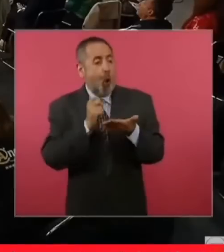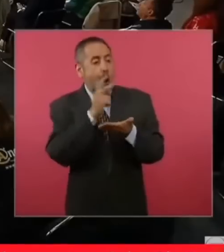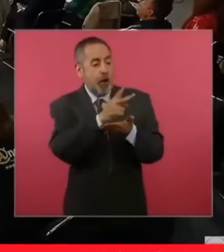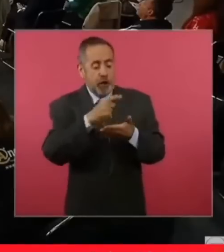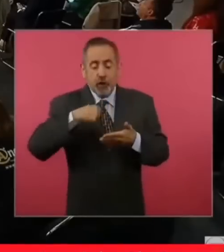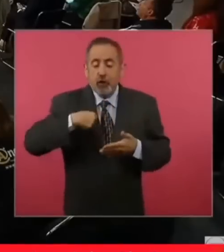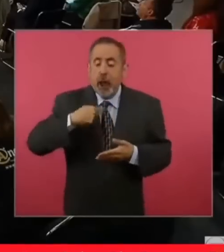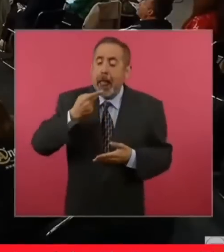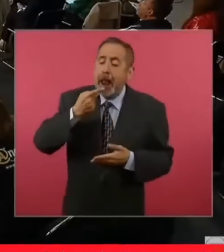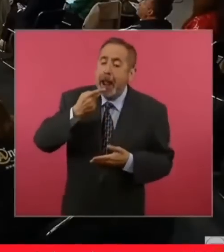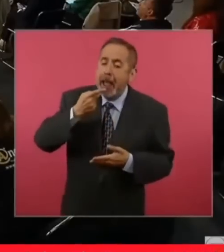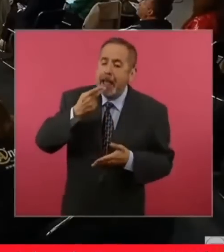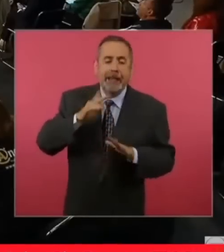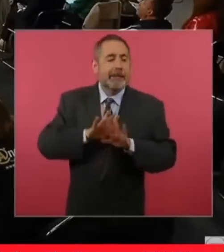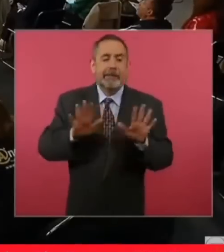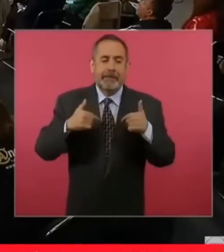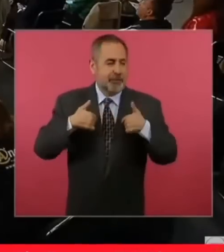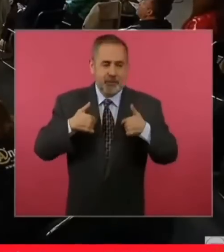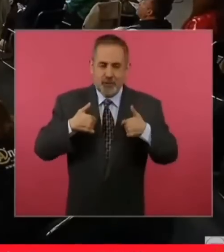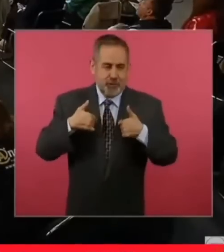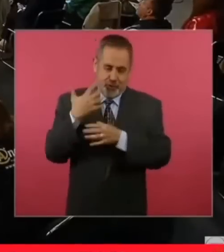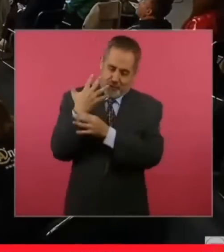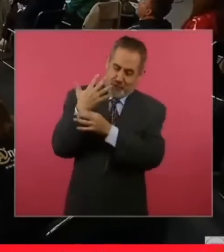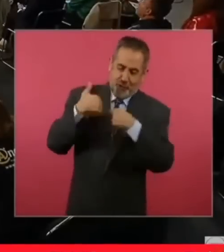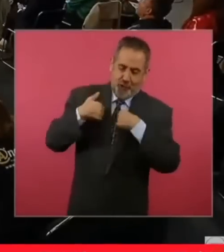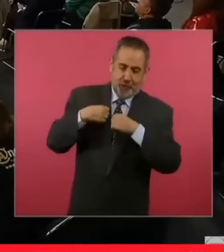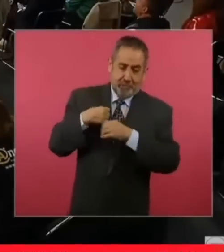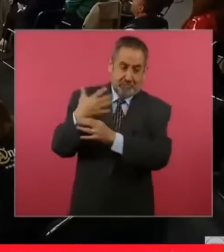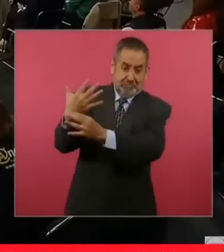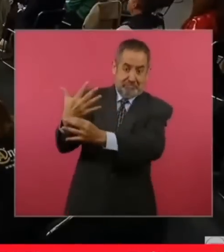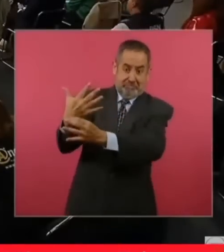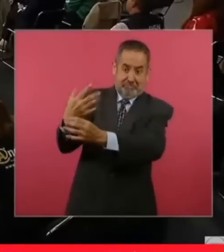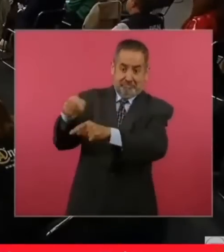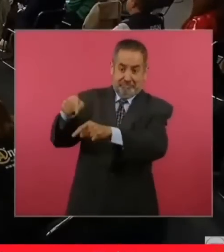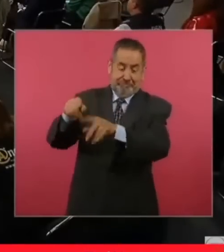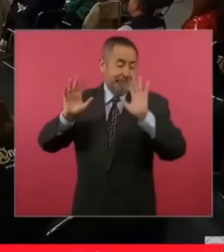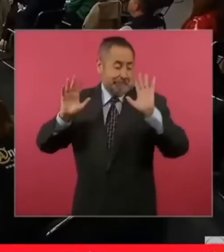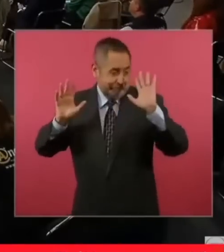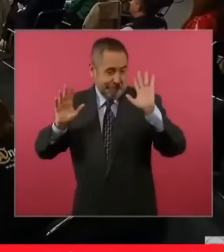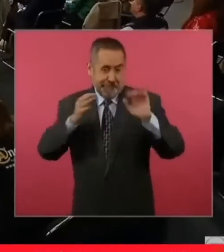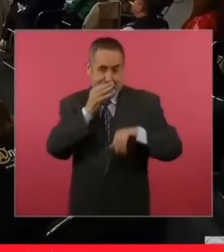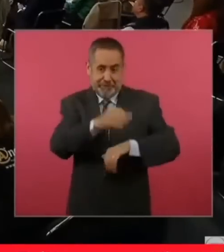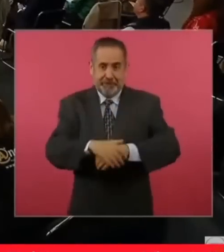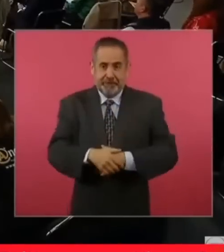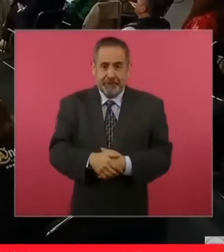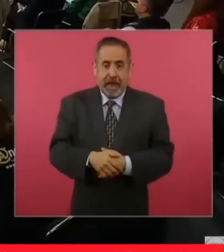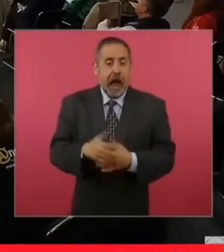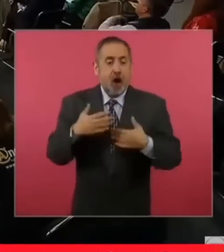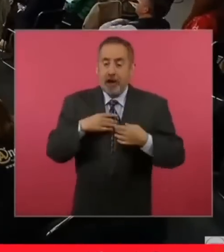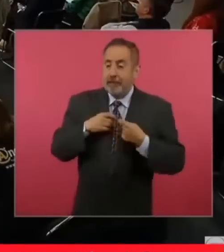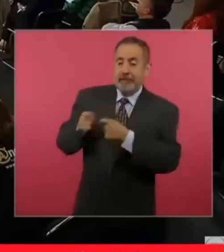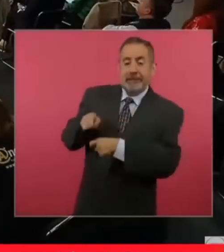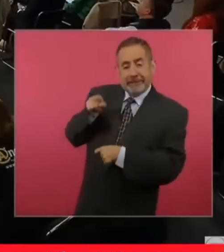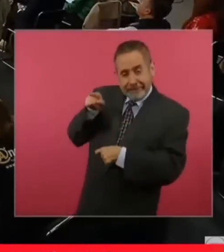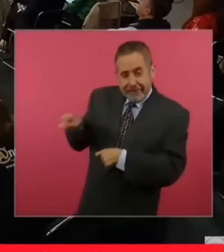voy a decirlo yo. Bueno, ahora, ¿lo vas a decir tú? Sí.